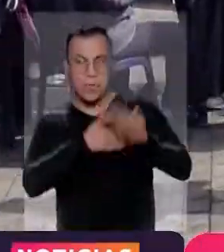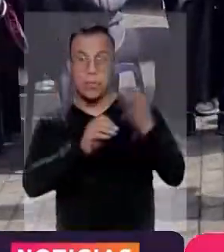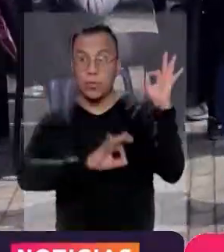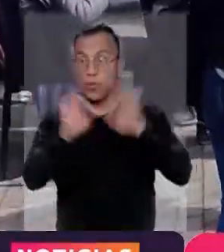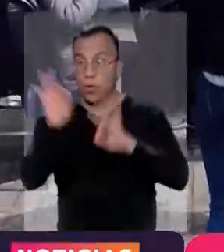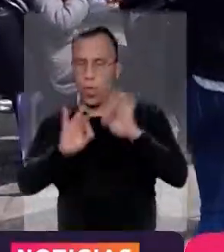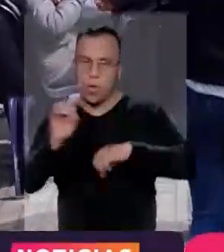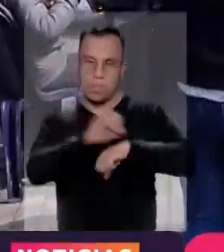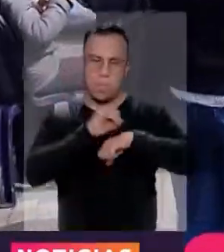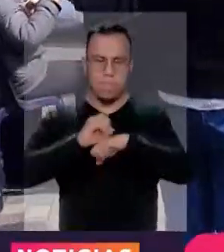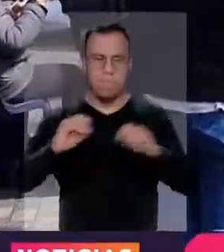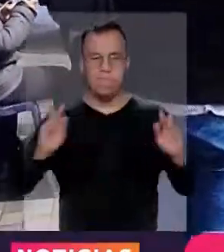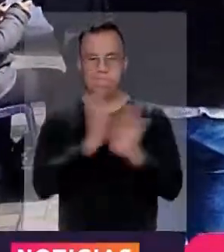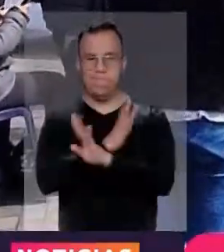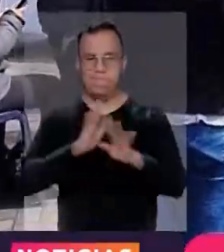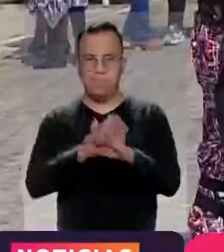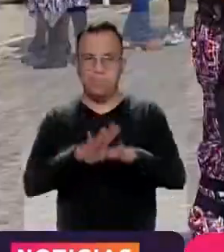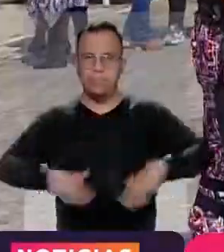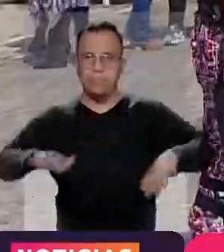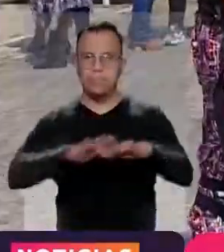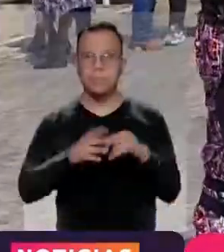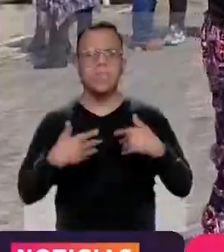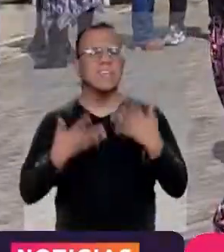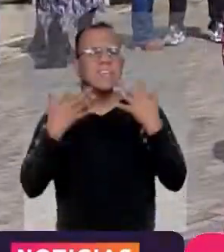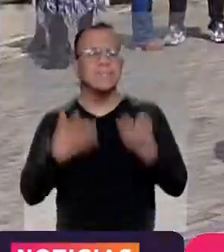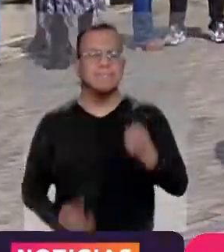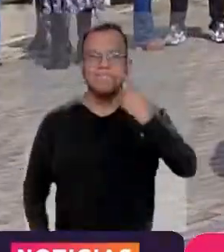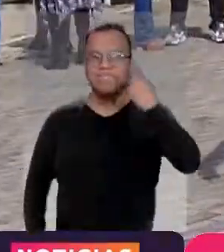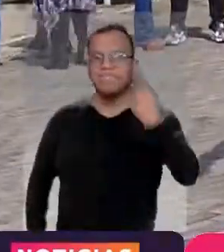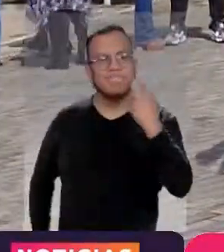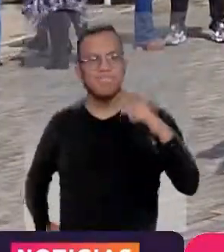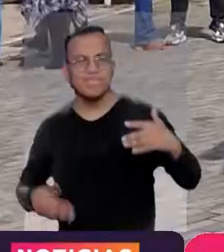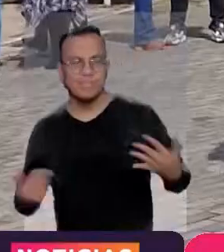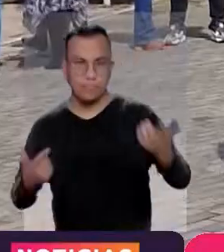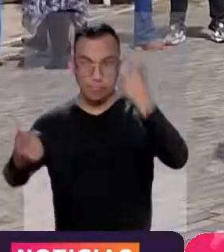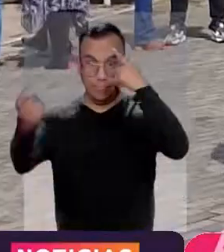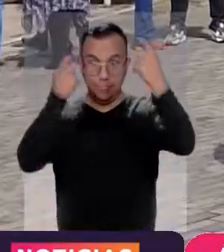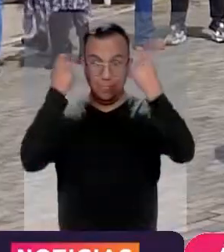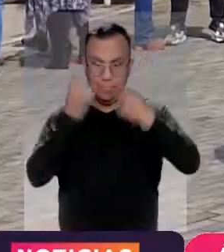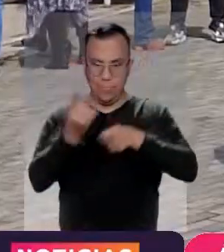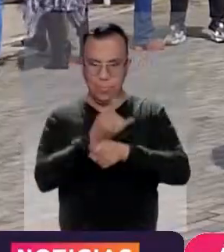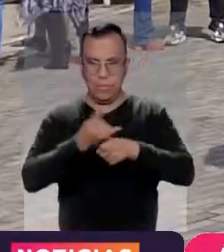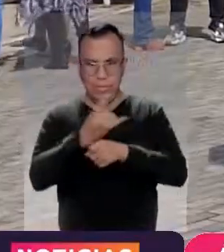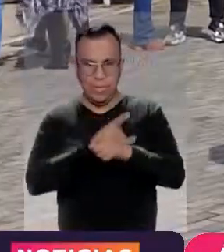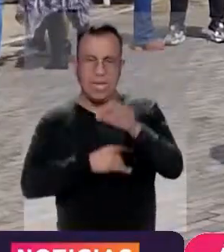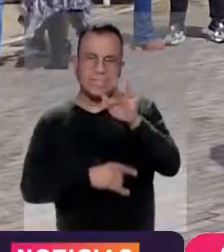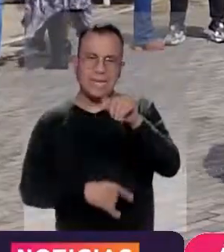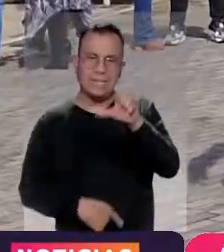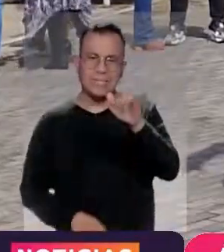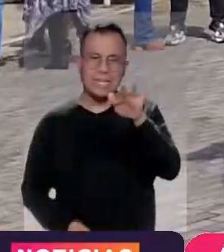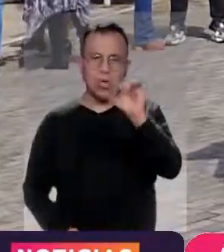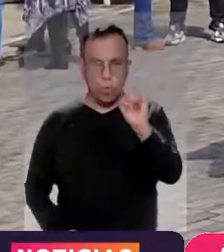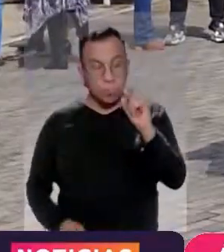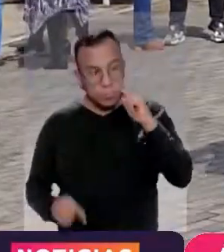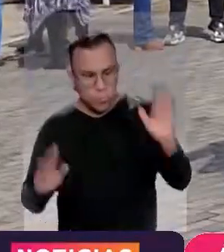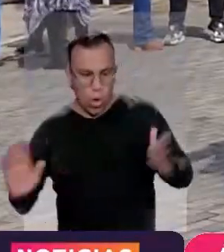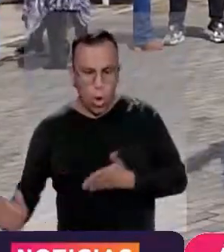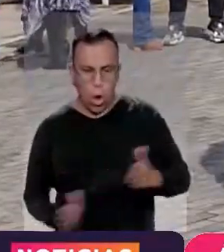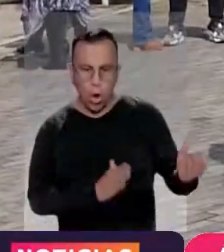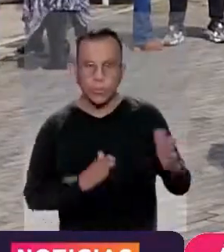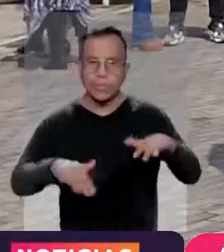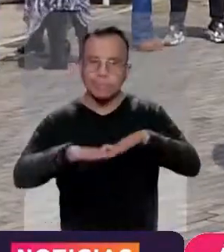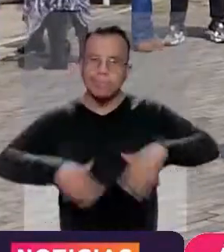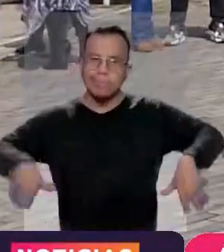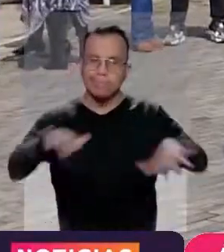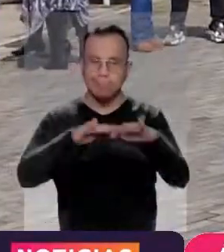organización del espacio público. Lo que buscamos es poder, a través de la estrategia de urbanismo táctico, organizar el espacio público,